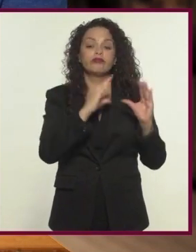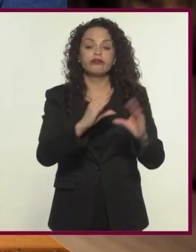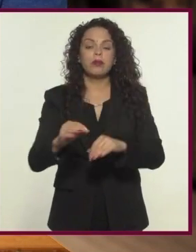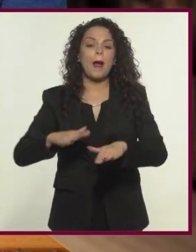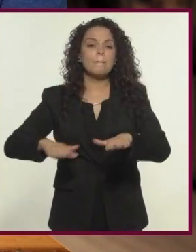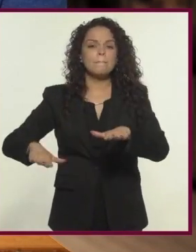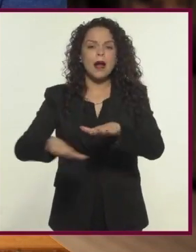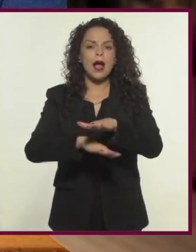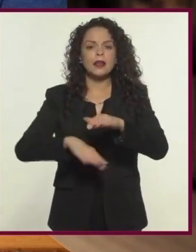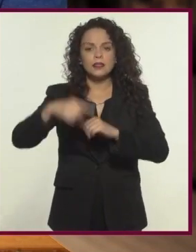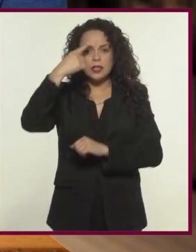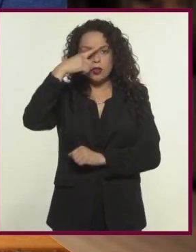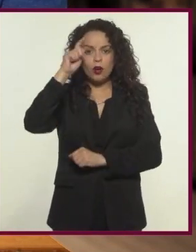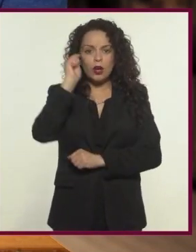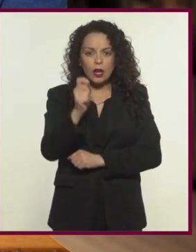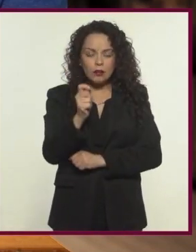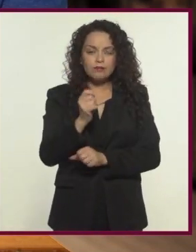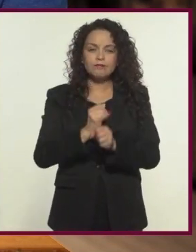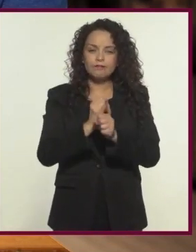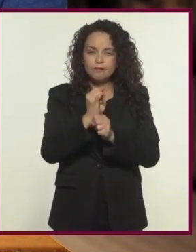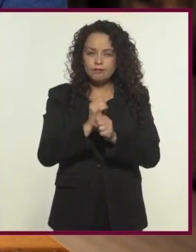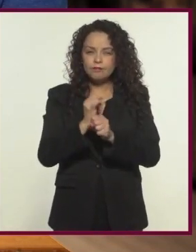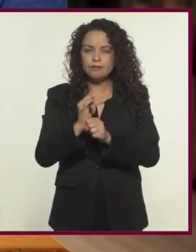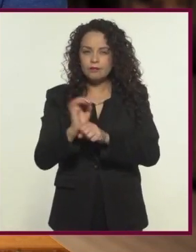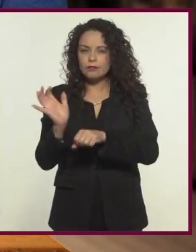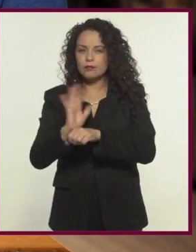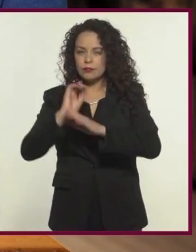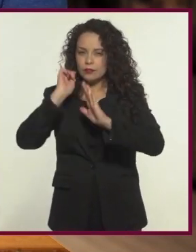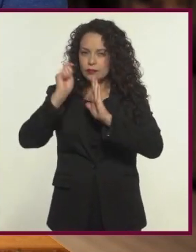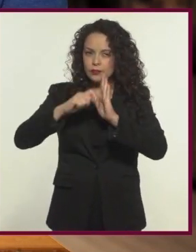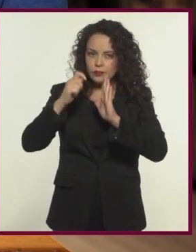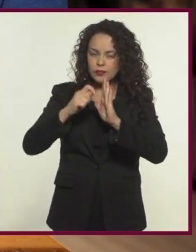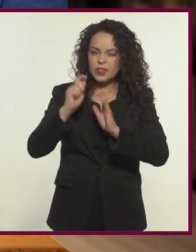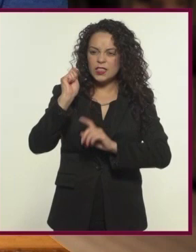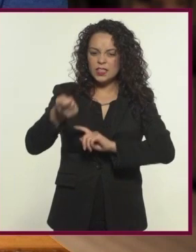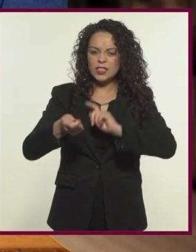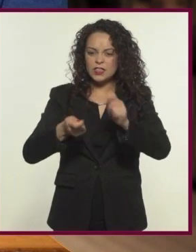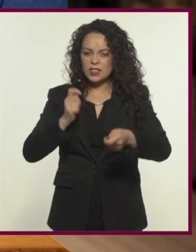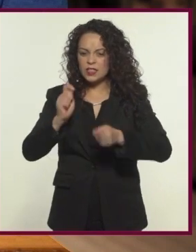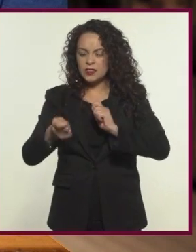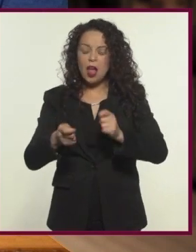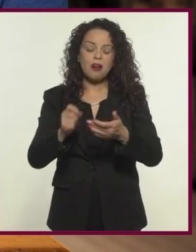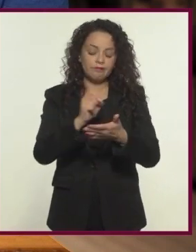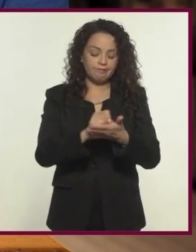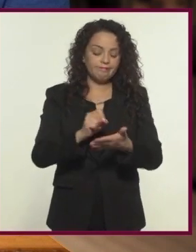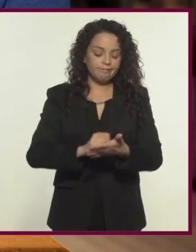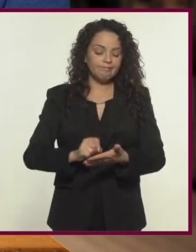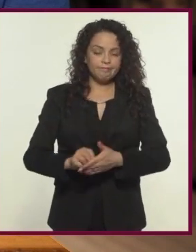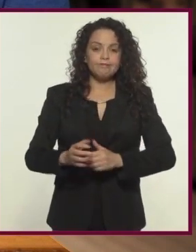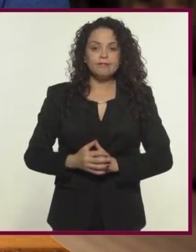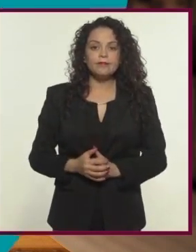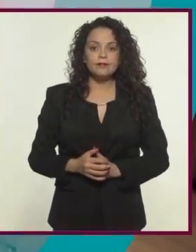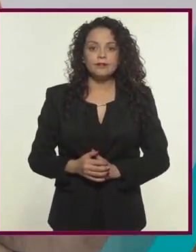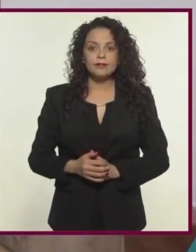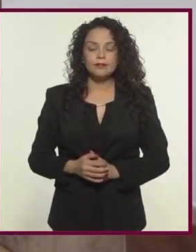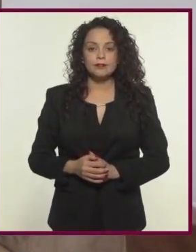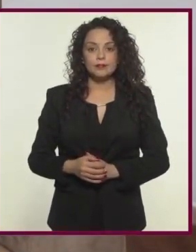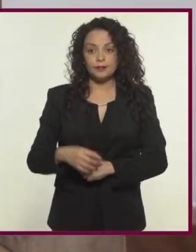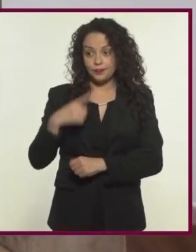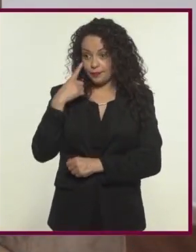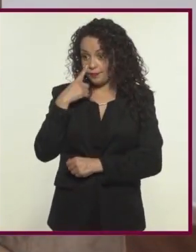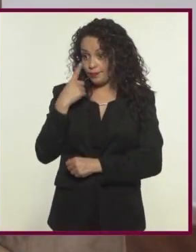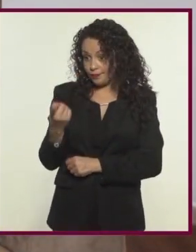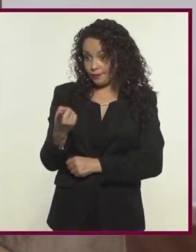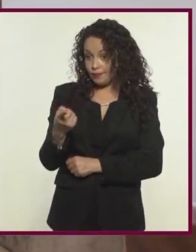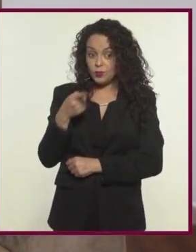enseñan los elementos básicos para analizar las cintas y darle significado a sus elementos. ¿Ves